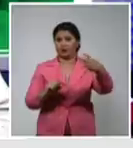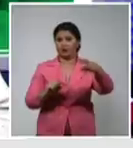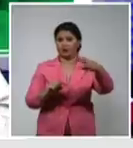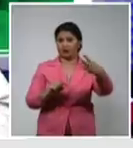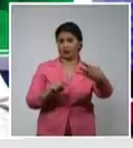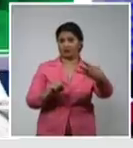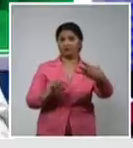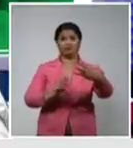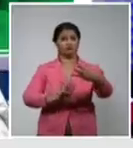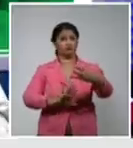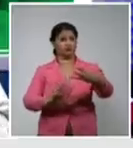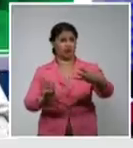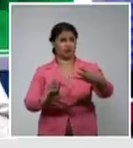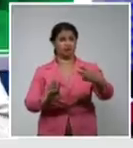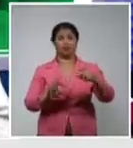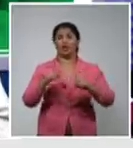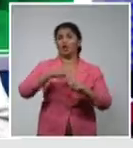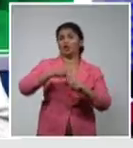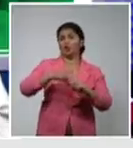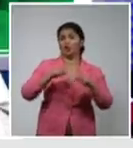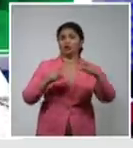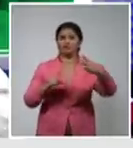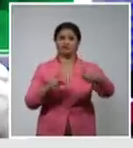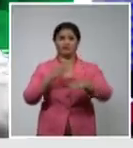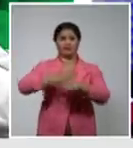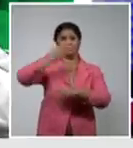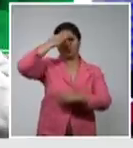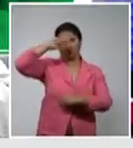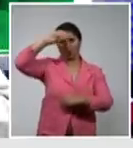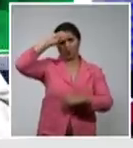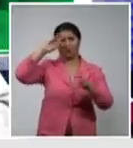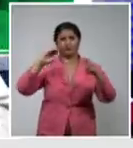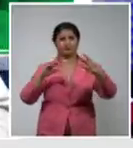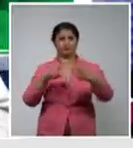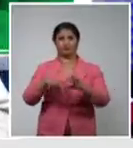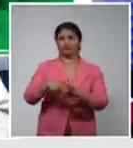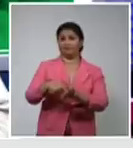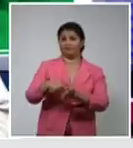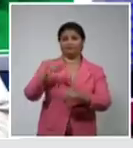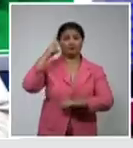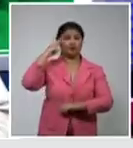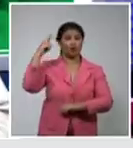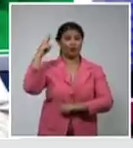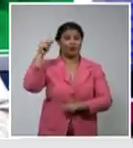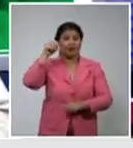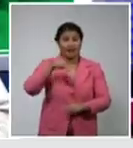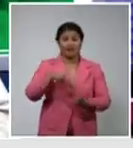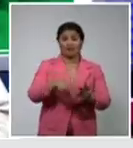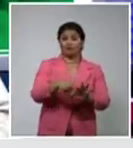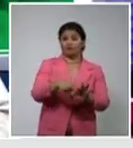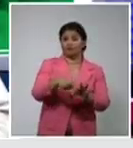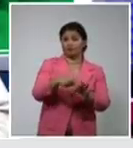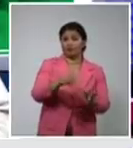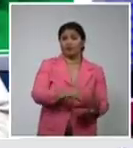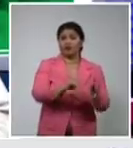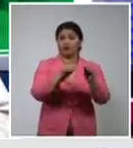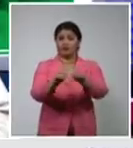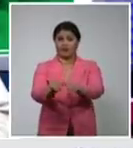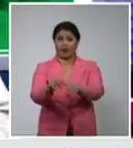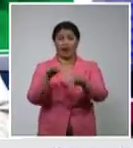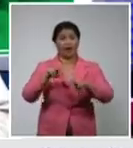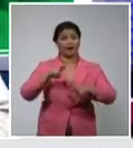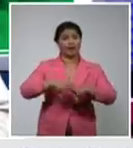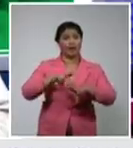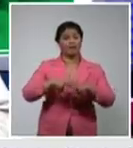tema del procesamiento de las muestras. Acuérdense que la isla manda de la isla acá a diagnosticar en